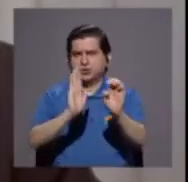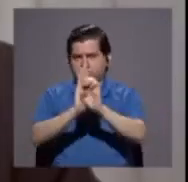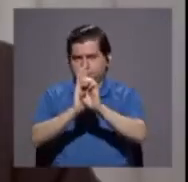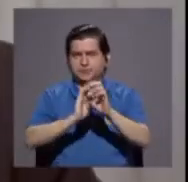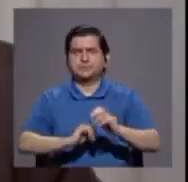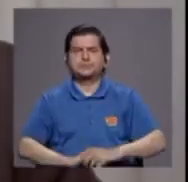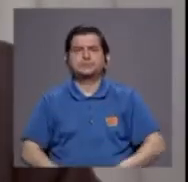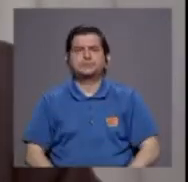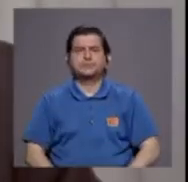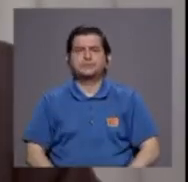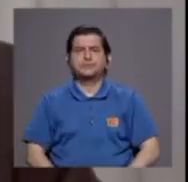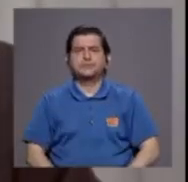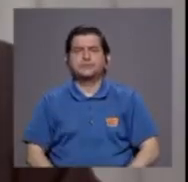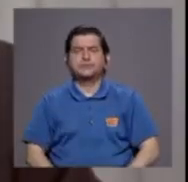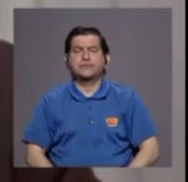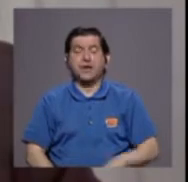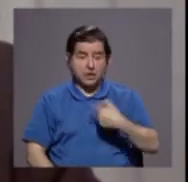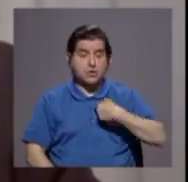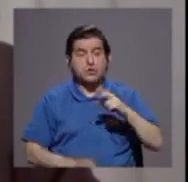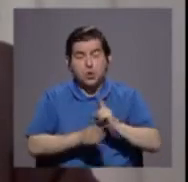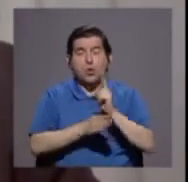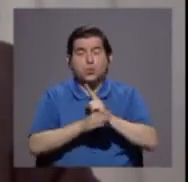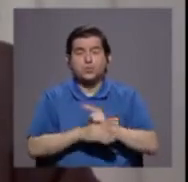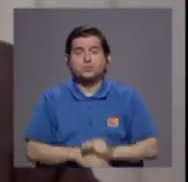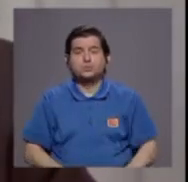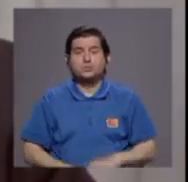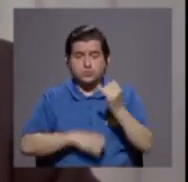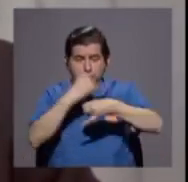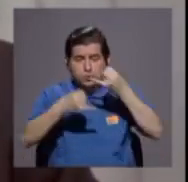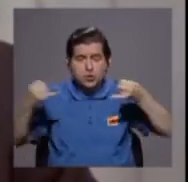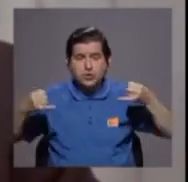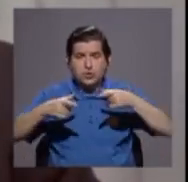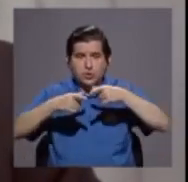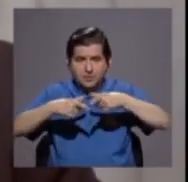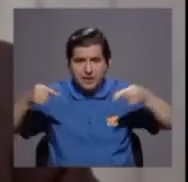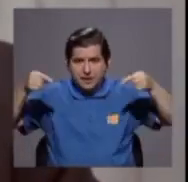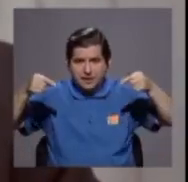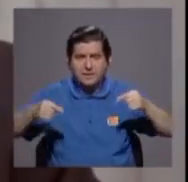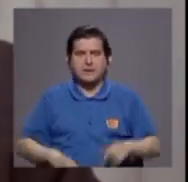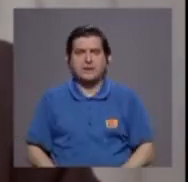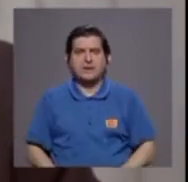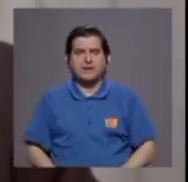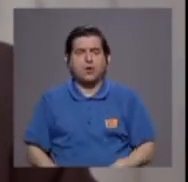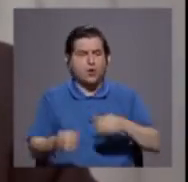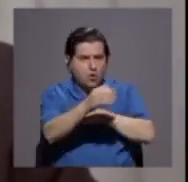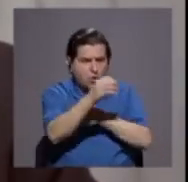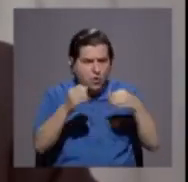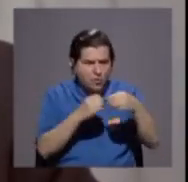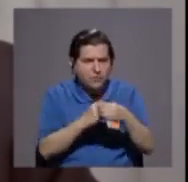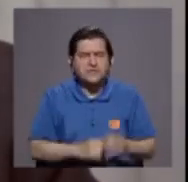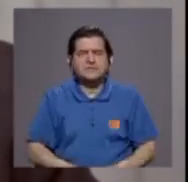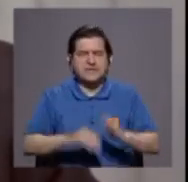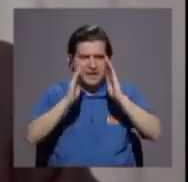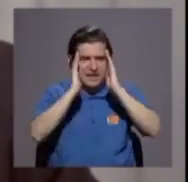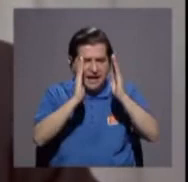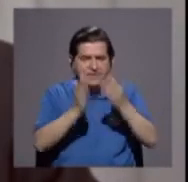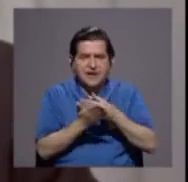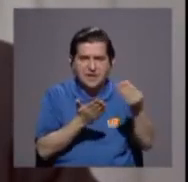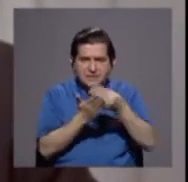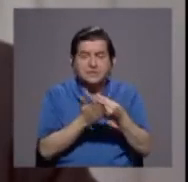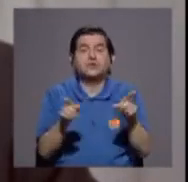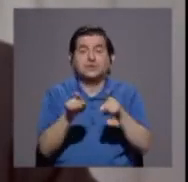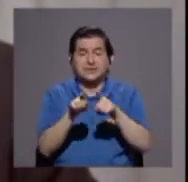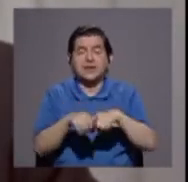ejemplo, en japonés, con la oficina de atención al consumidor en japonés. Entonces,